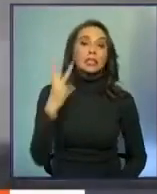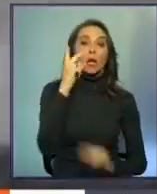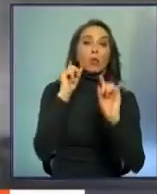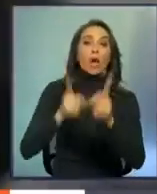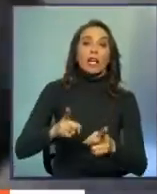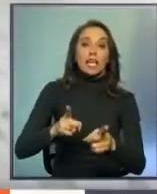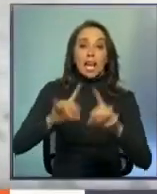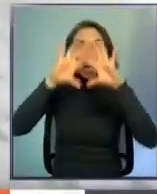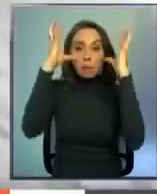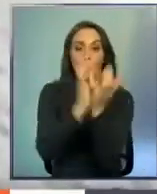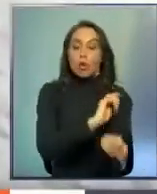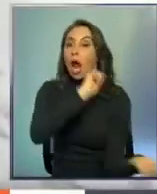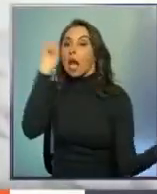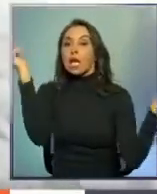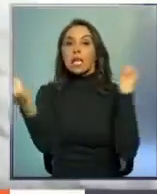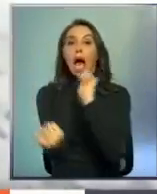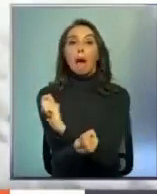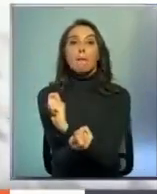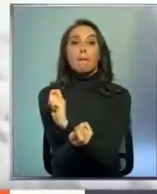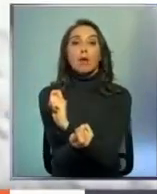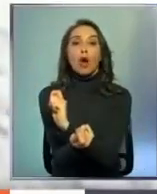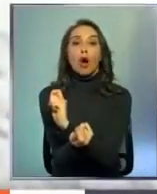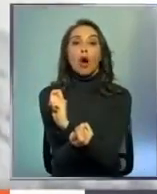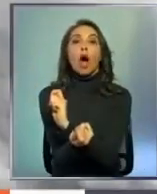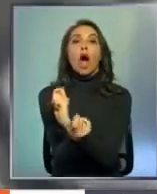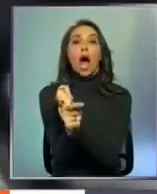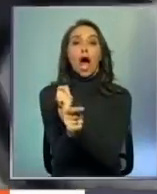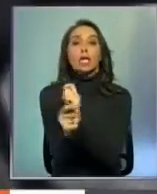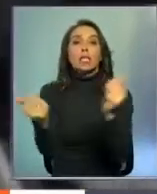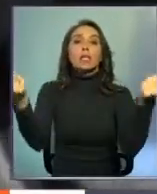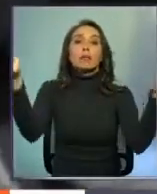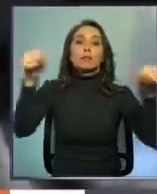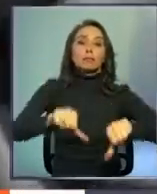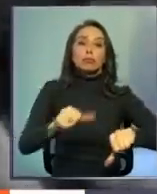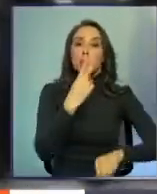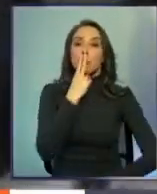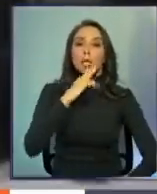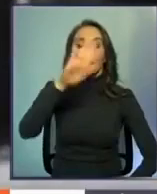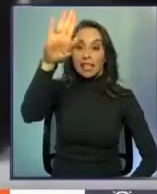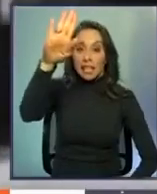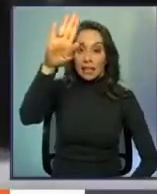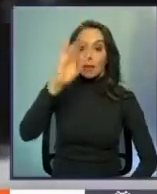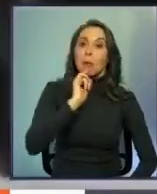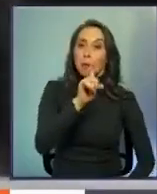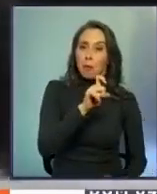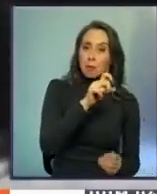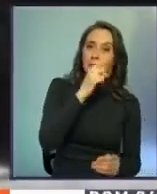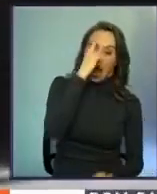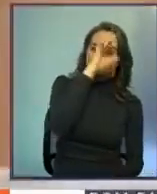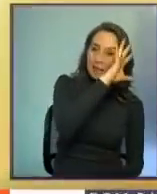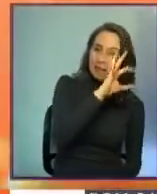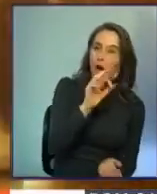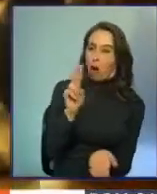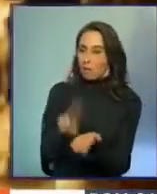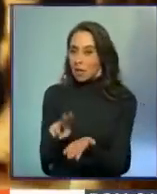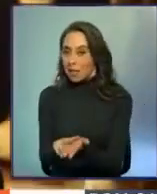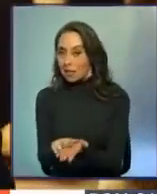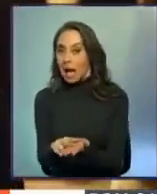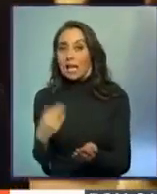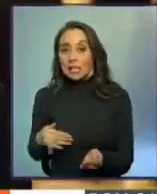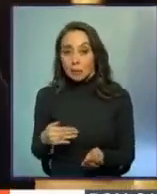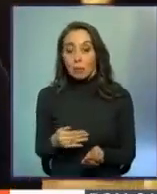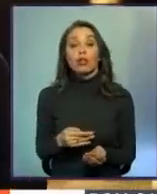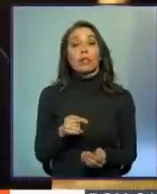cambió su rumbo y pavimentó la caída de Hitler. ¿Mito? ¿Realidad? La importancia del desembarco